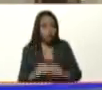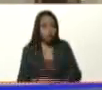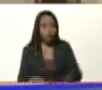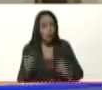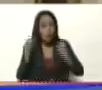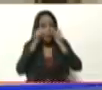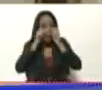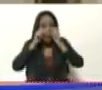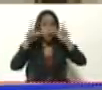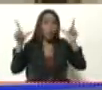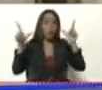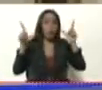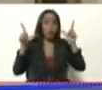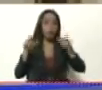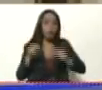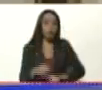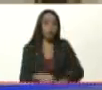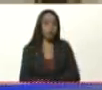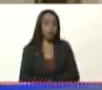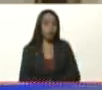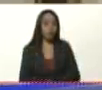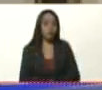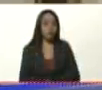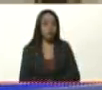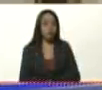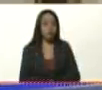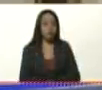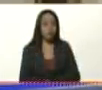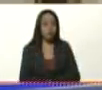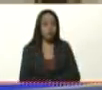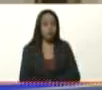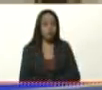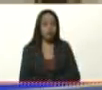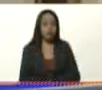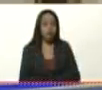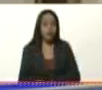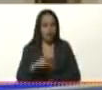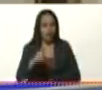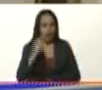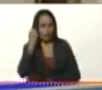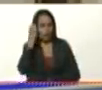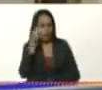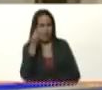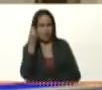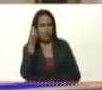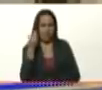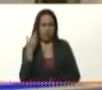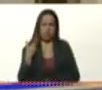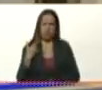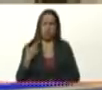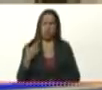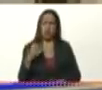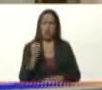del caso. Desde aquí le envío un saludo y le deseo suerte y las bendiciones de nuestro